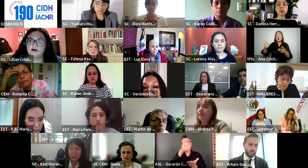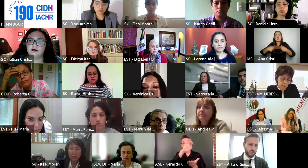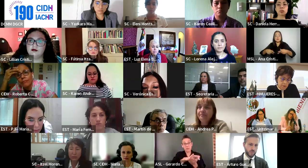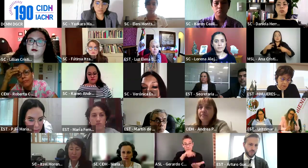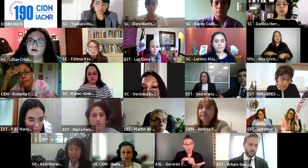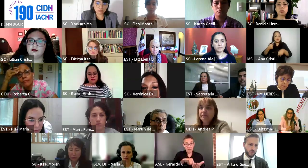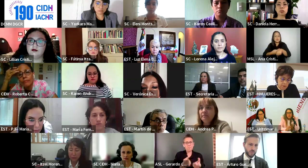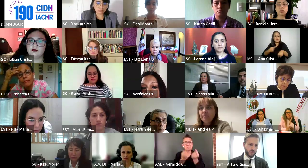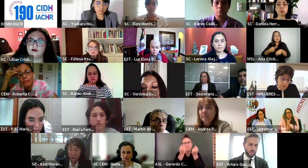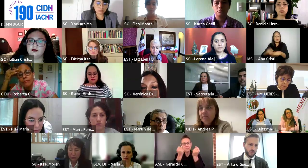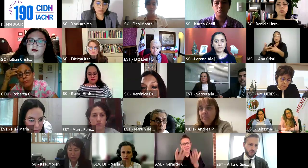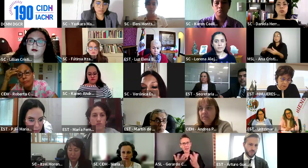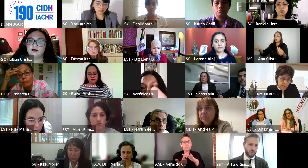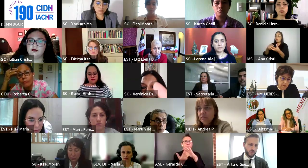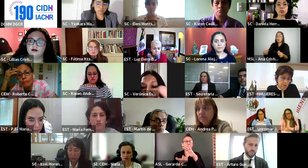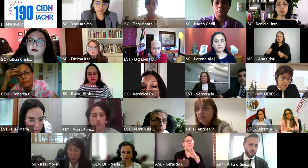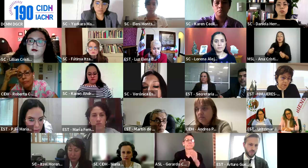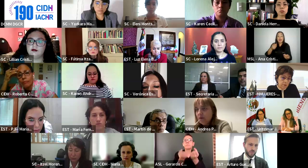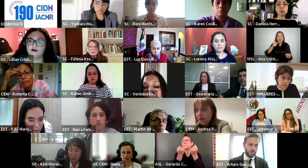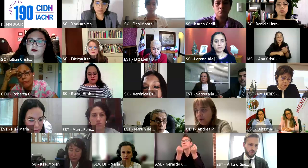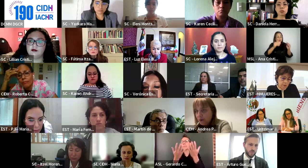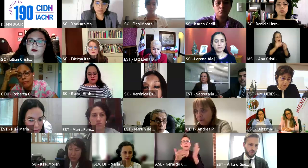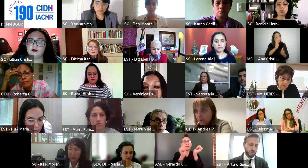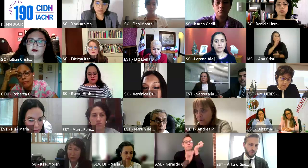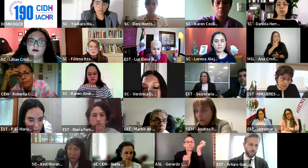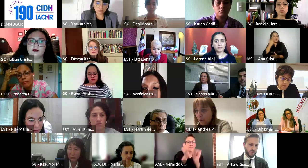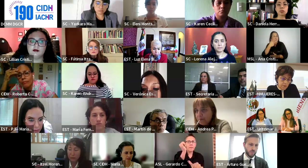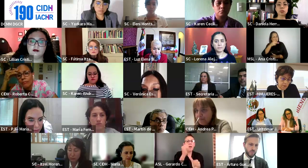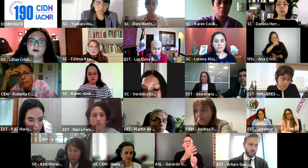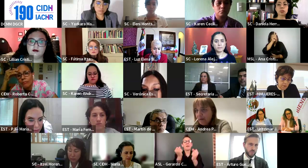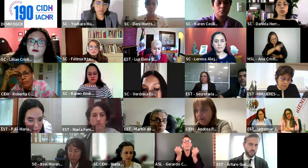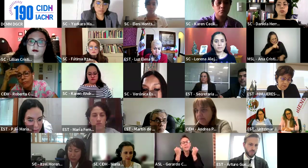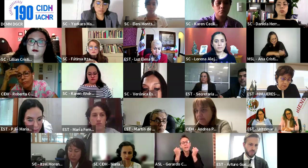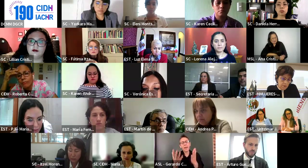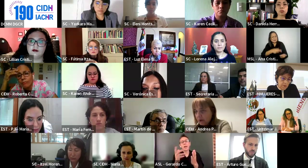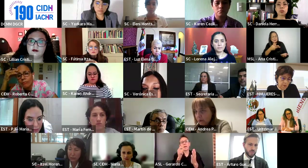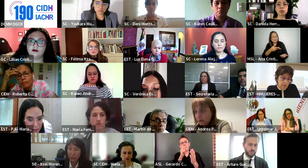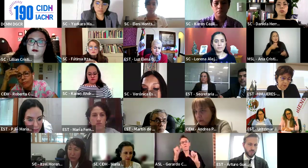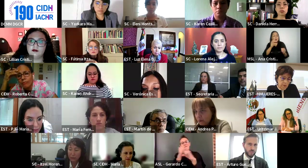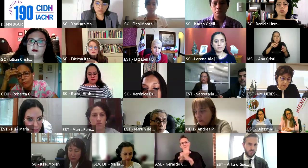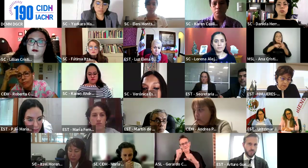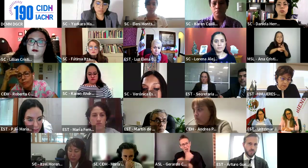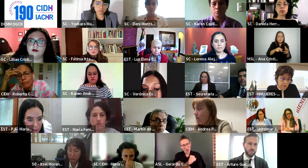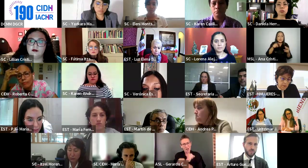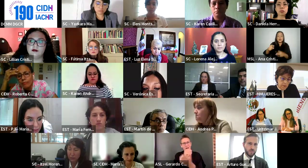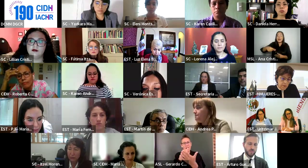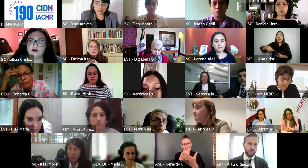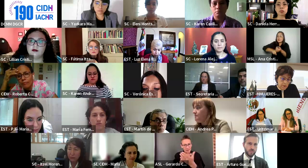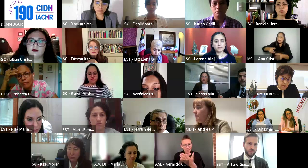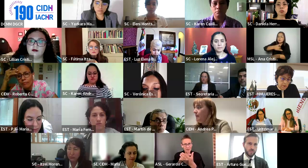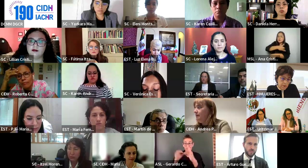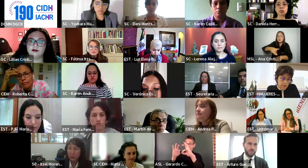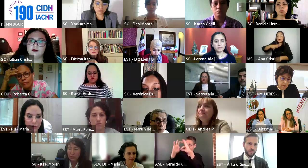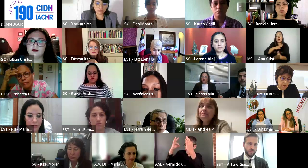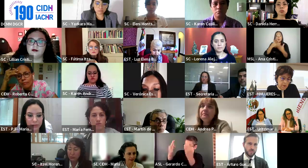desaparecidas, las que han muerto en supuestos suicidios y las que estamos luchando contra la violencia feminicida de nuestras familias que nos están